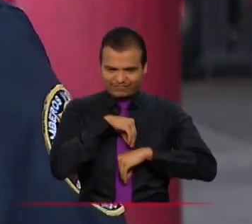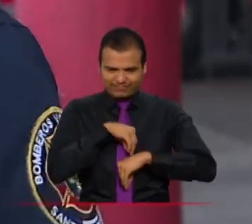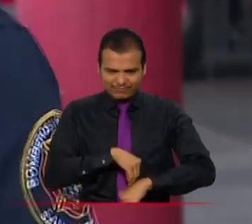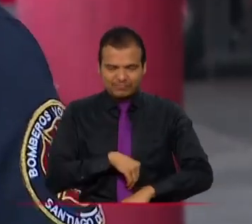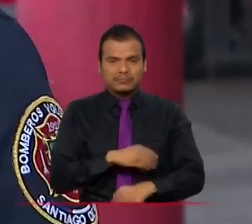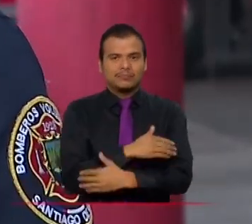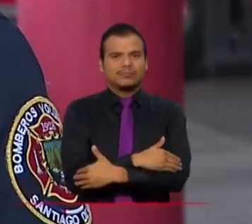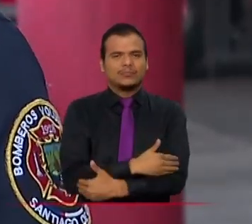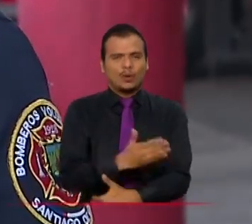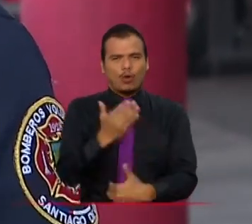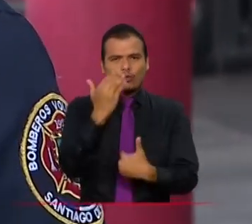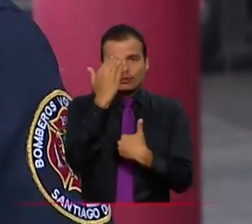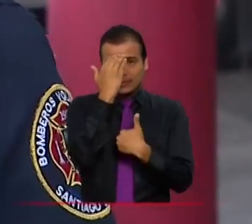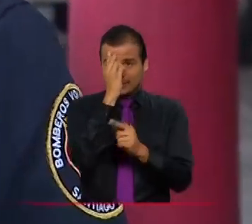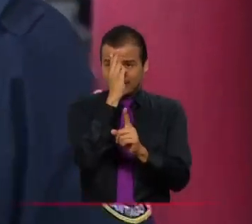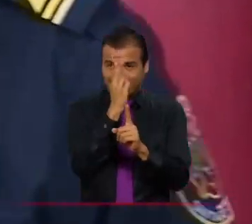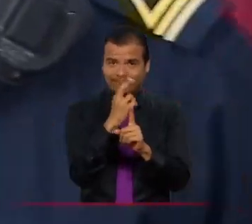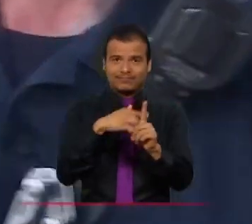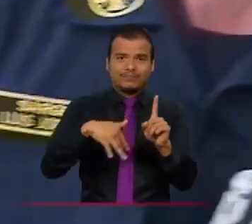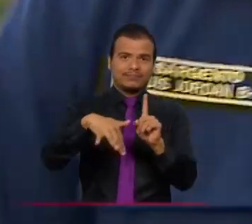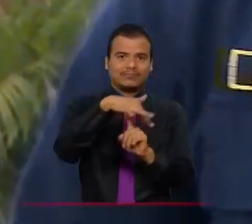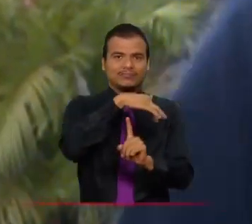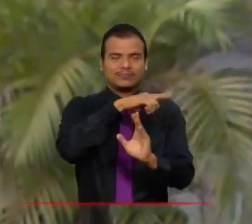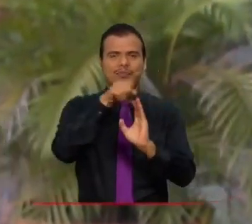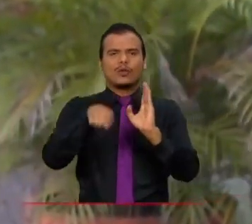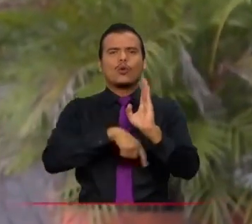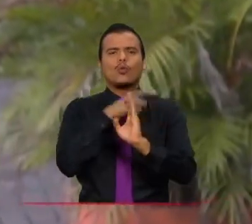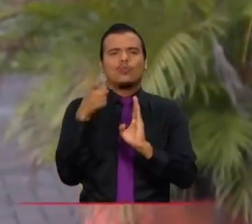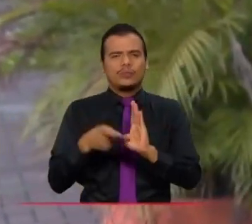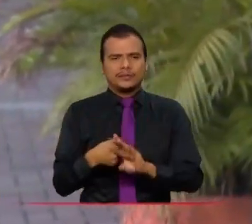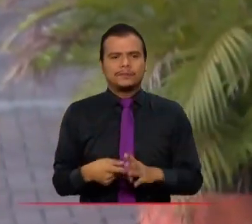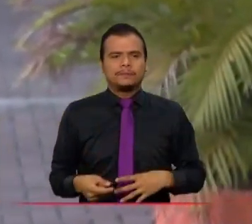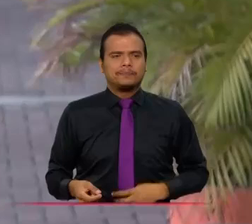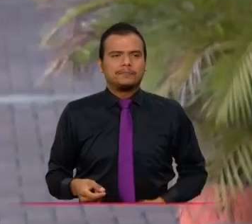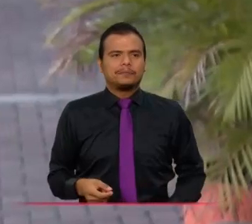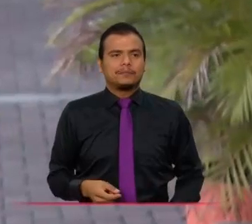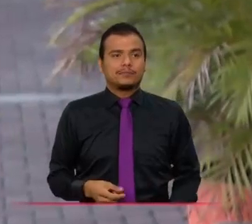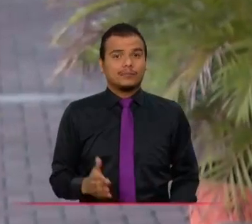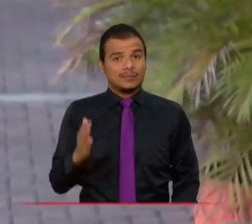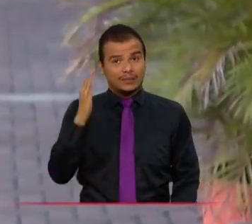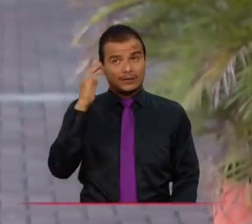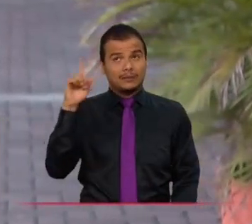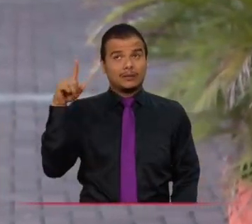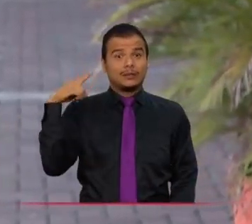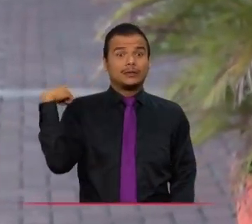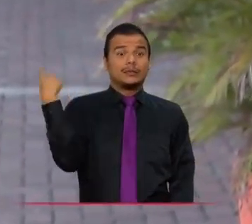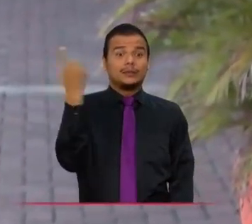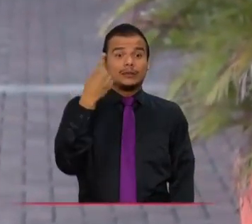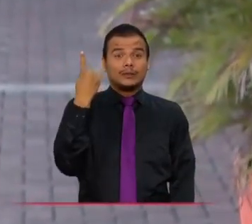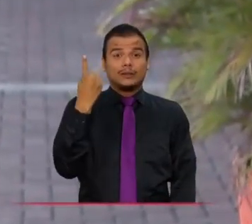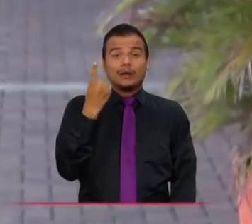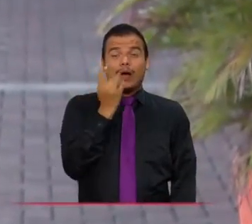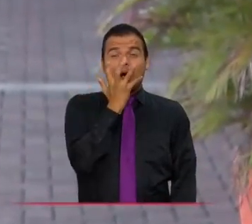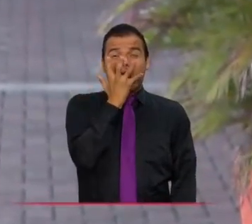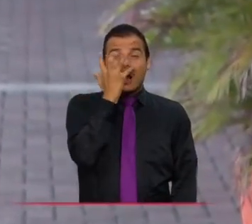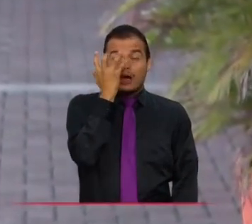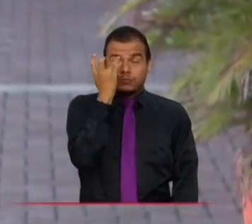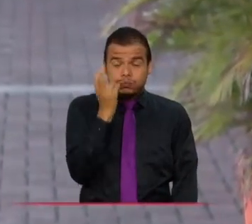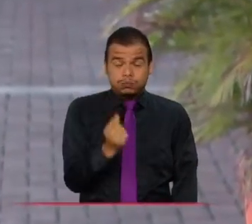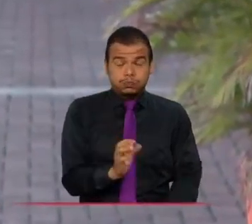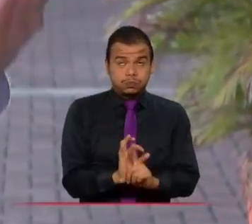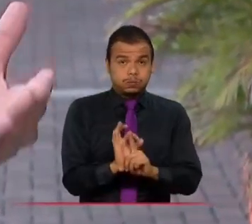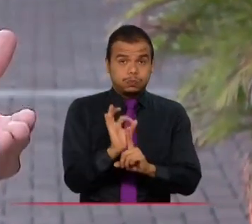conscientes de nuestro entorno Muchas gracias Sargento Jordan Y a propósito de esto las altas temperaturas en Cali pues tampoco cesan